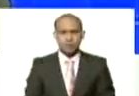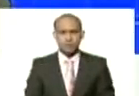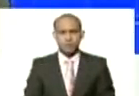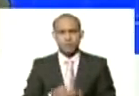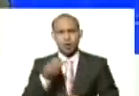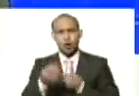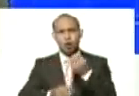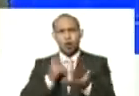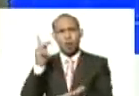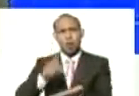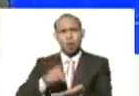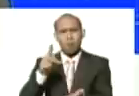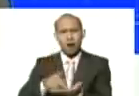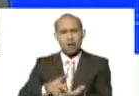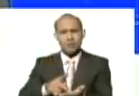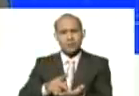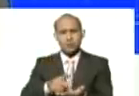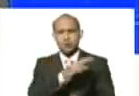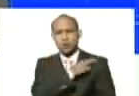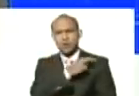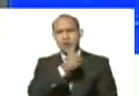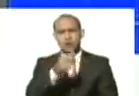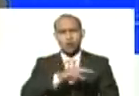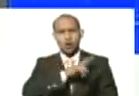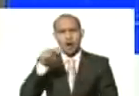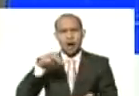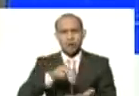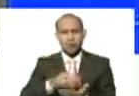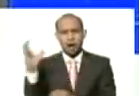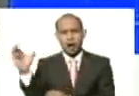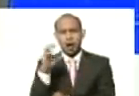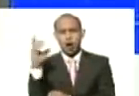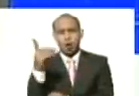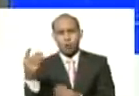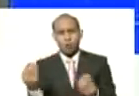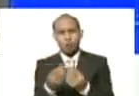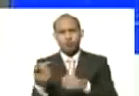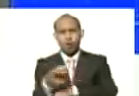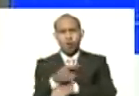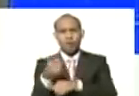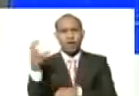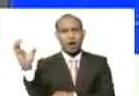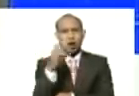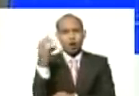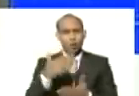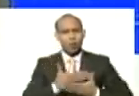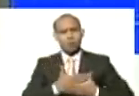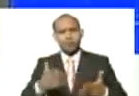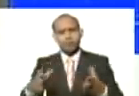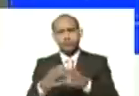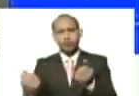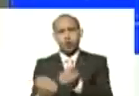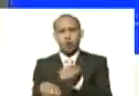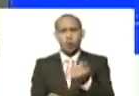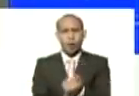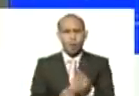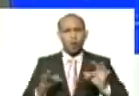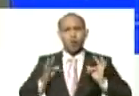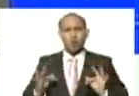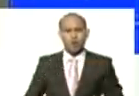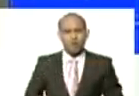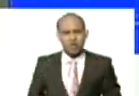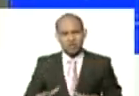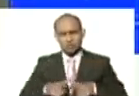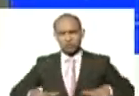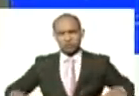cómo participó la Dirección Nacional de Inteligencia de Colombia, el gobierno de Colombia, prestándole todo el apoyo físico,